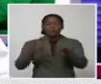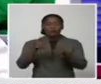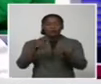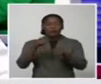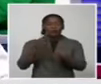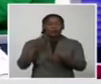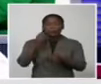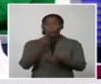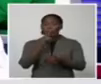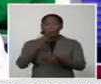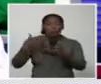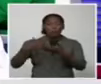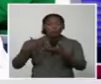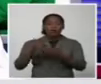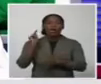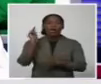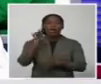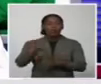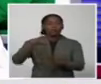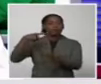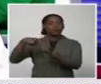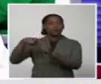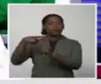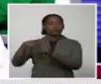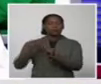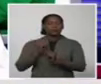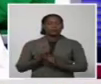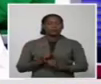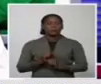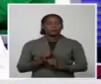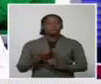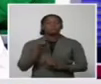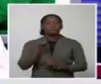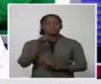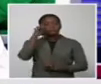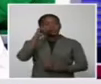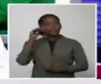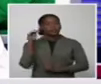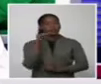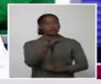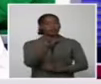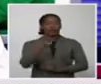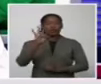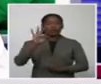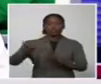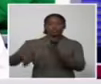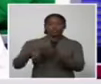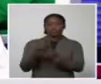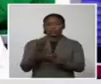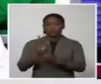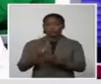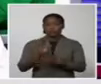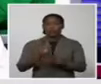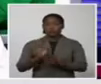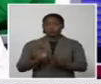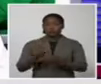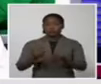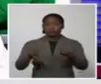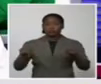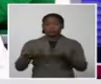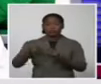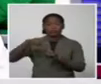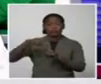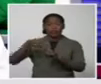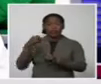mediante el PCR y después de una estadía de 8 días de ingreso, 2 de ellos en terapia